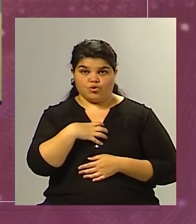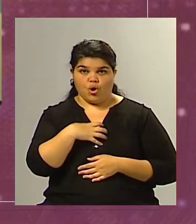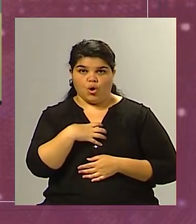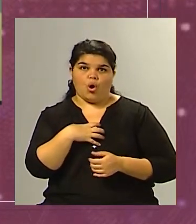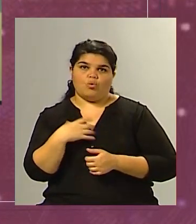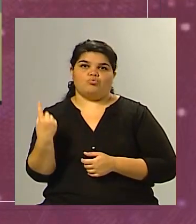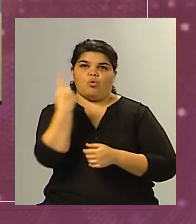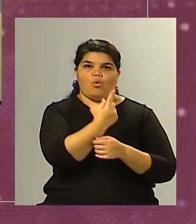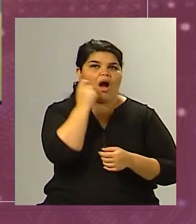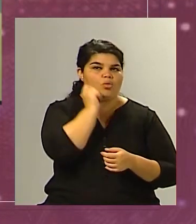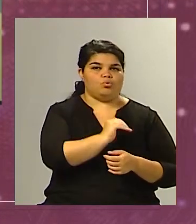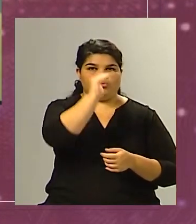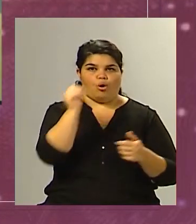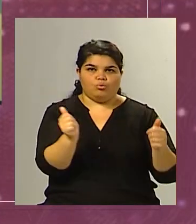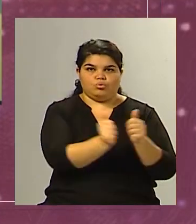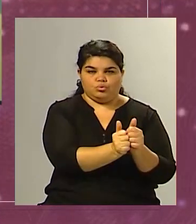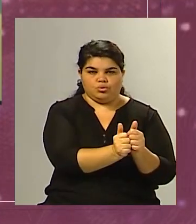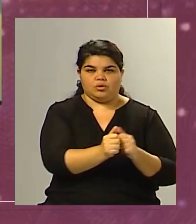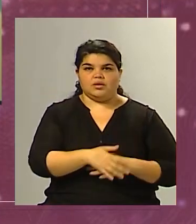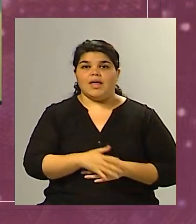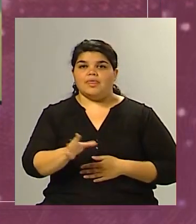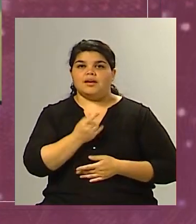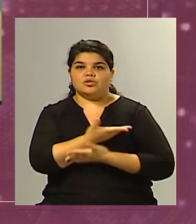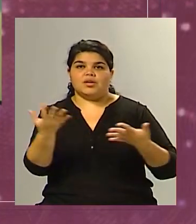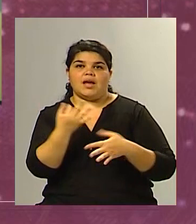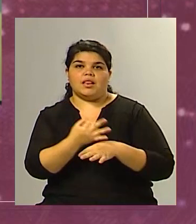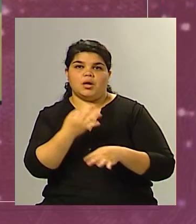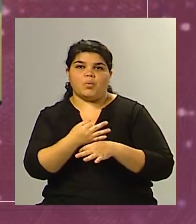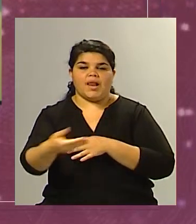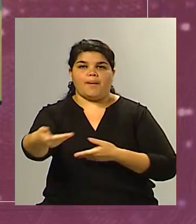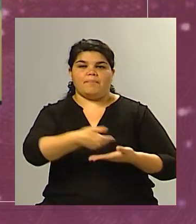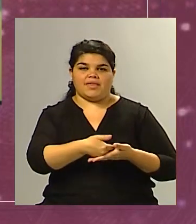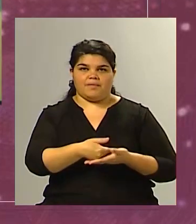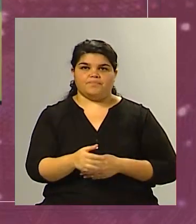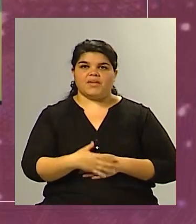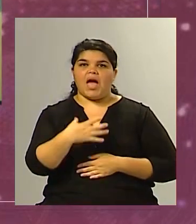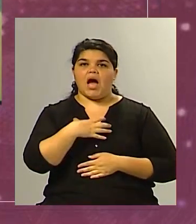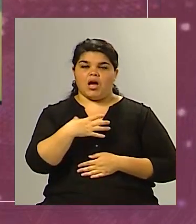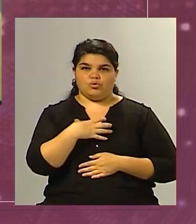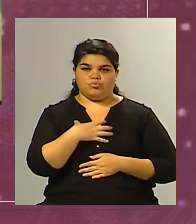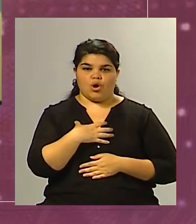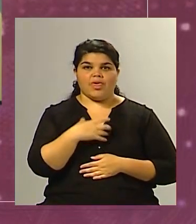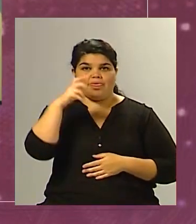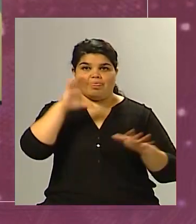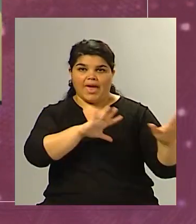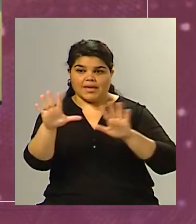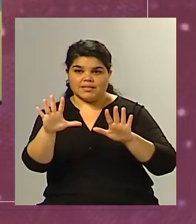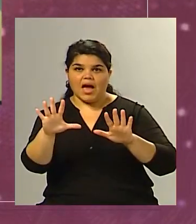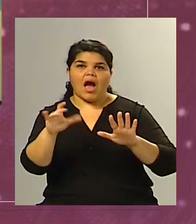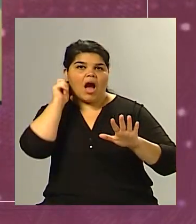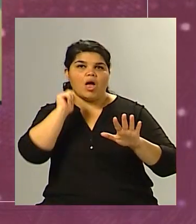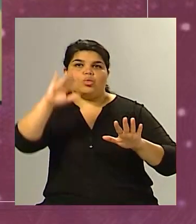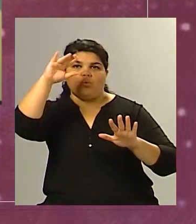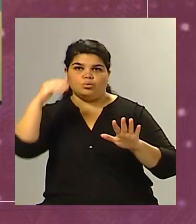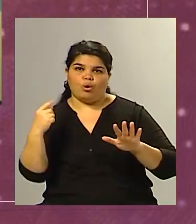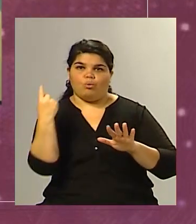educativos, justamente la Dirección General de Escuela lo que pide es que vaya un docente cada 10 chicos. ¿Sí? 10 o